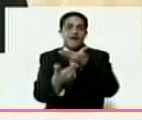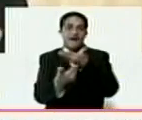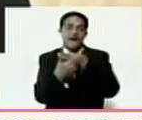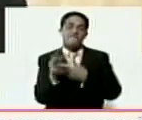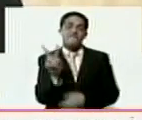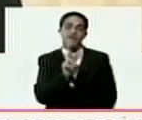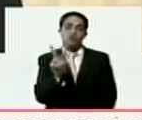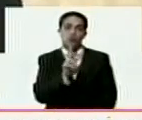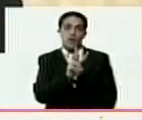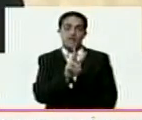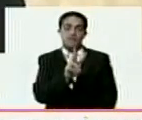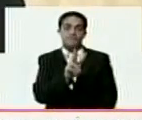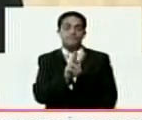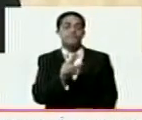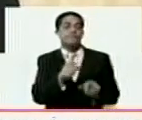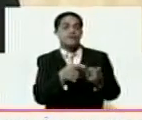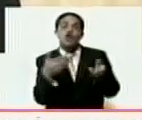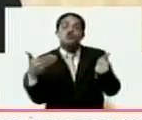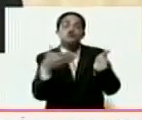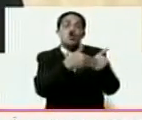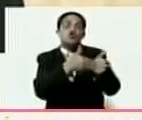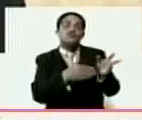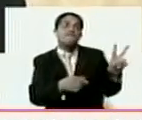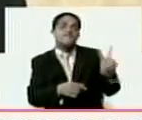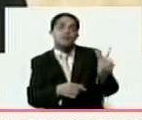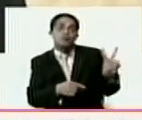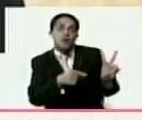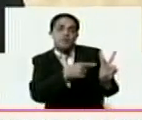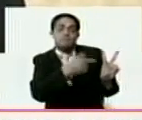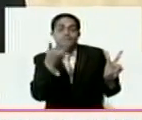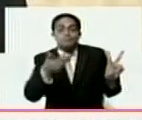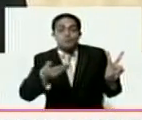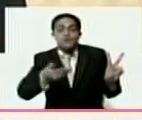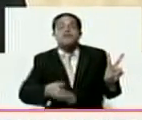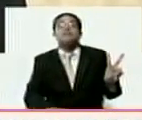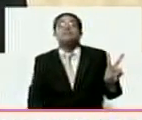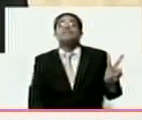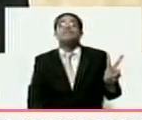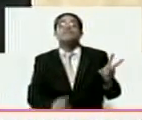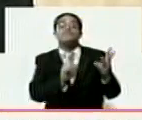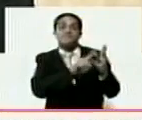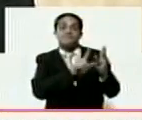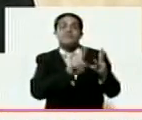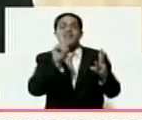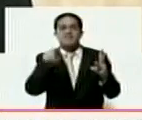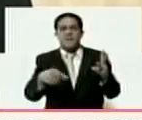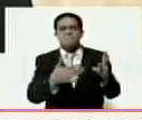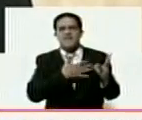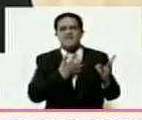Venezuela, contra el pueblo venezolano fundamentalmente, y los escenarios que quieren crear.